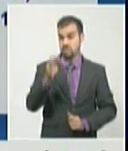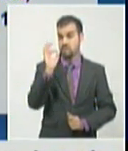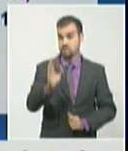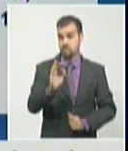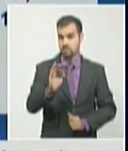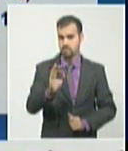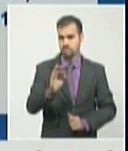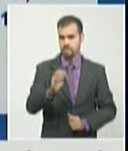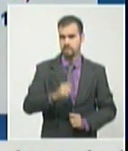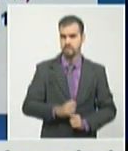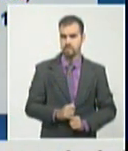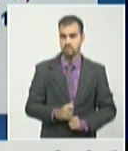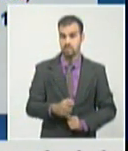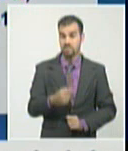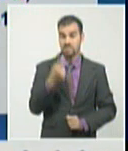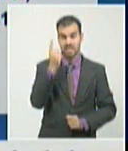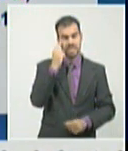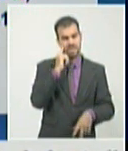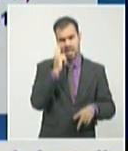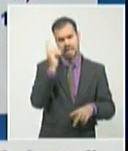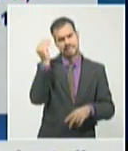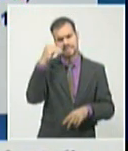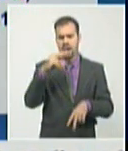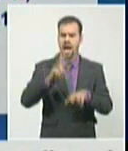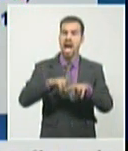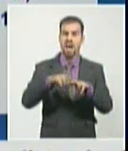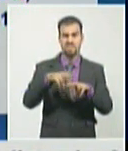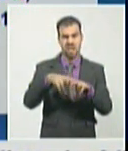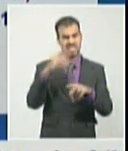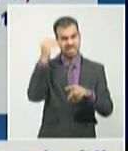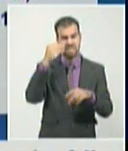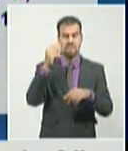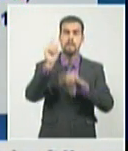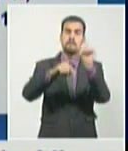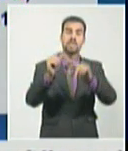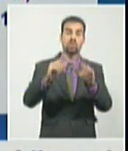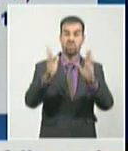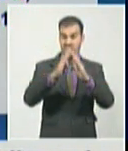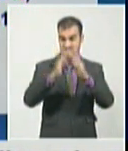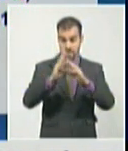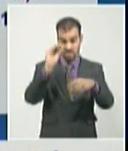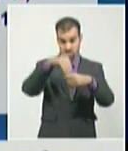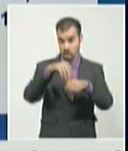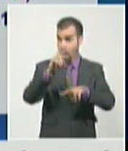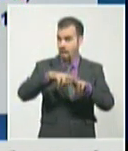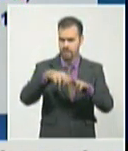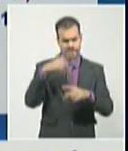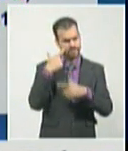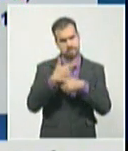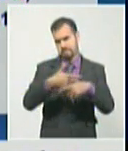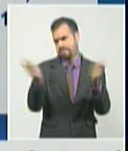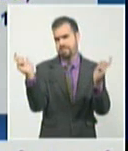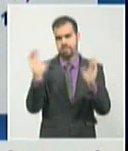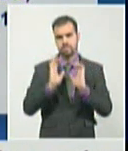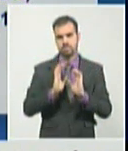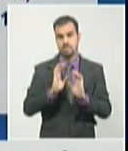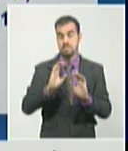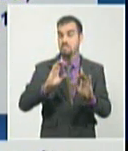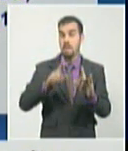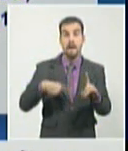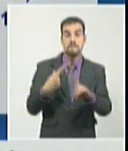que la fundación tiene la tema personas del estero y los recibidos